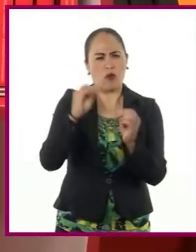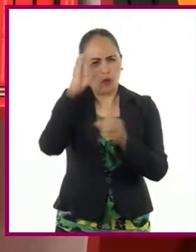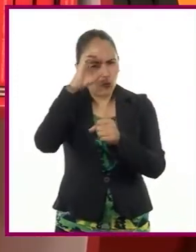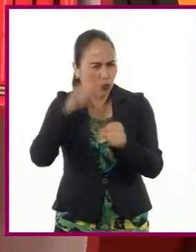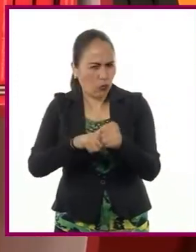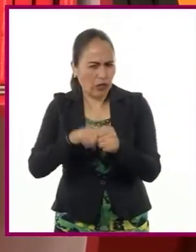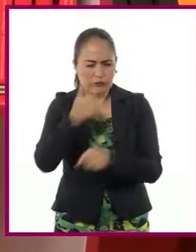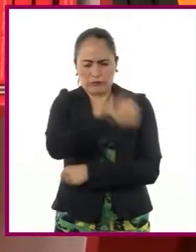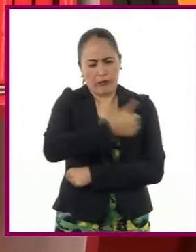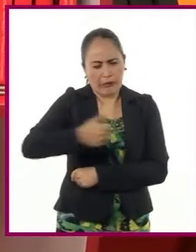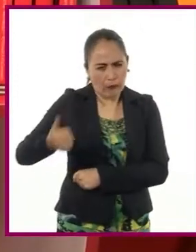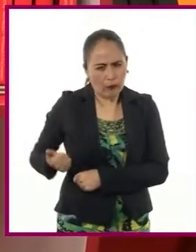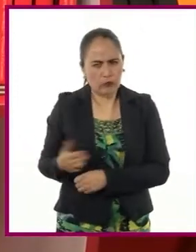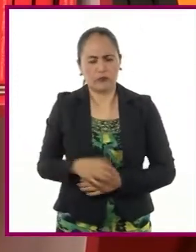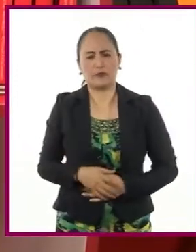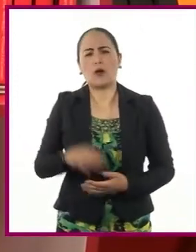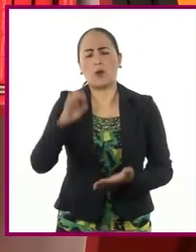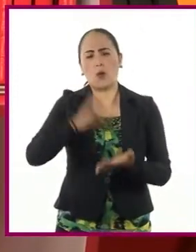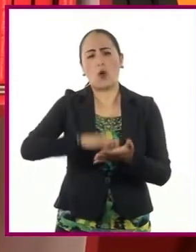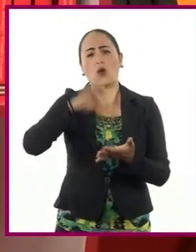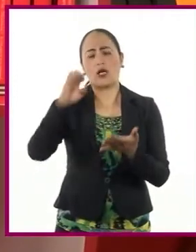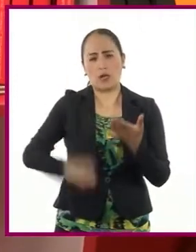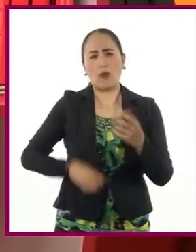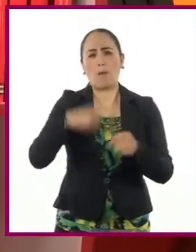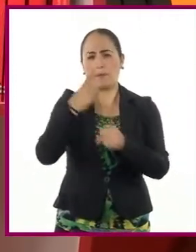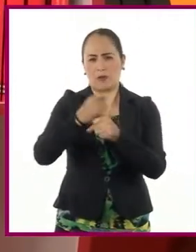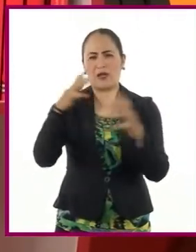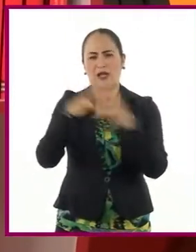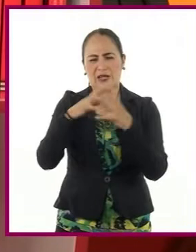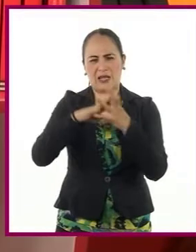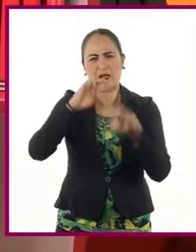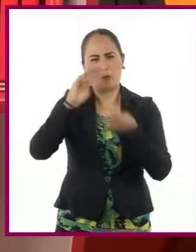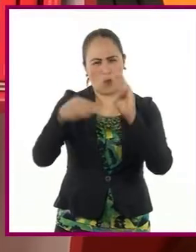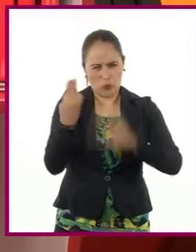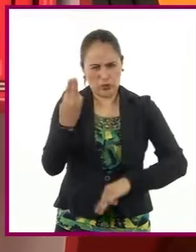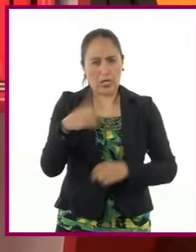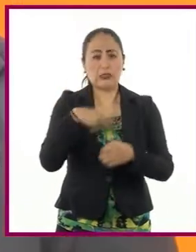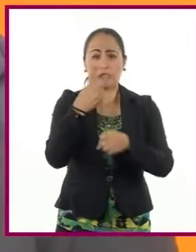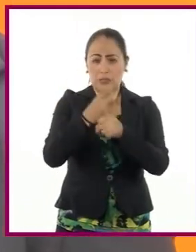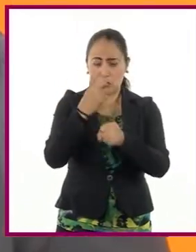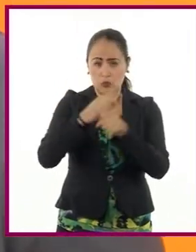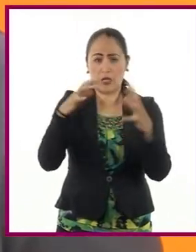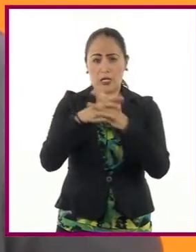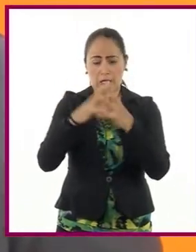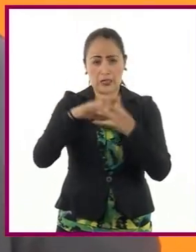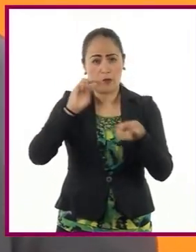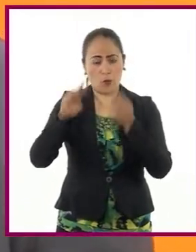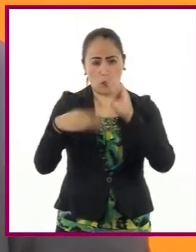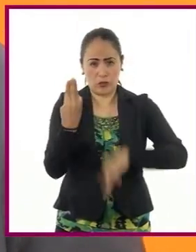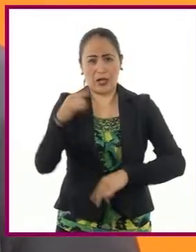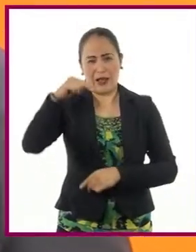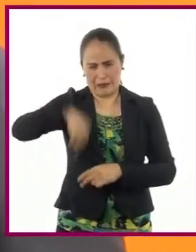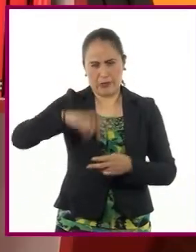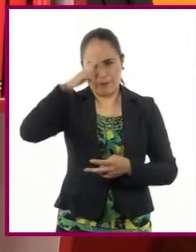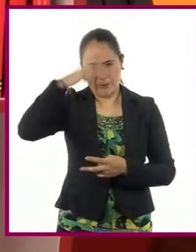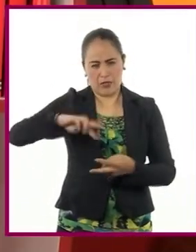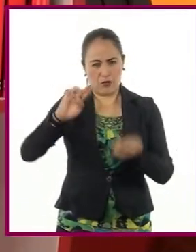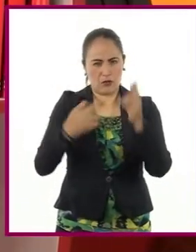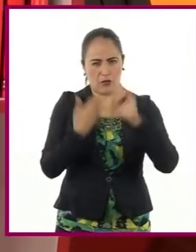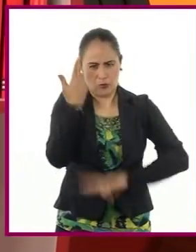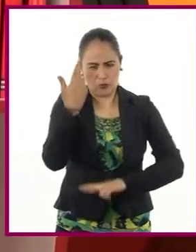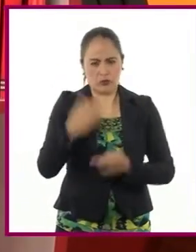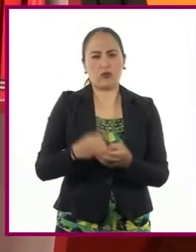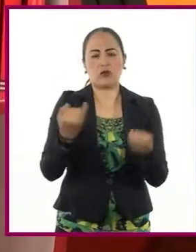culturales. Ejemplo de ellos son la Primera Guerra Mundial, la Segunda Guerra Mundial, la Revolución Mexicana, la